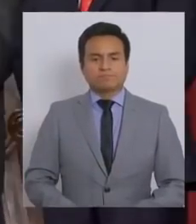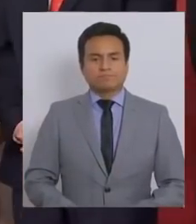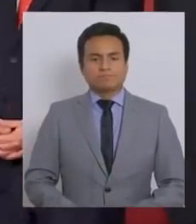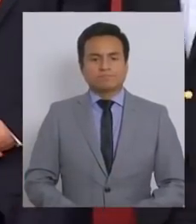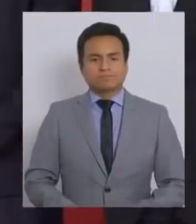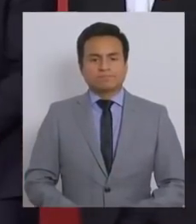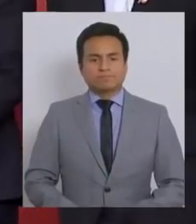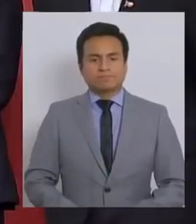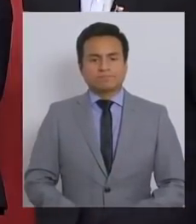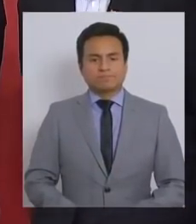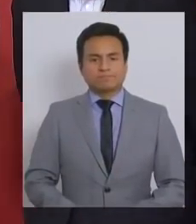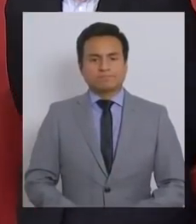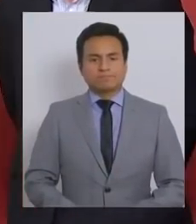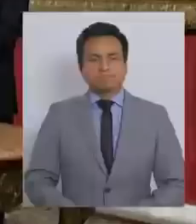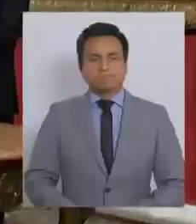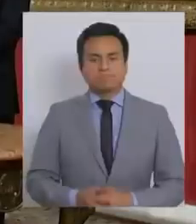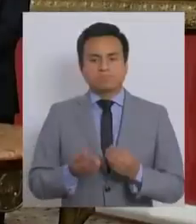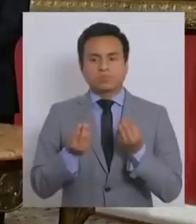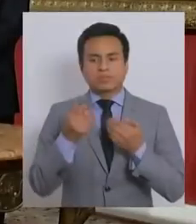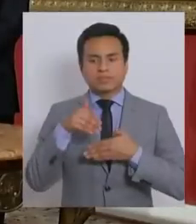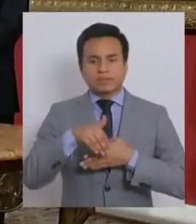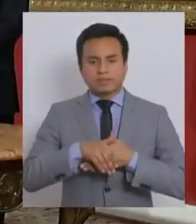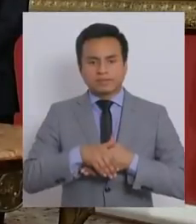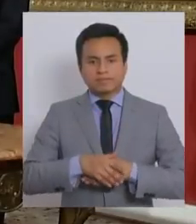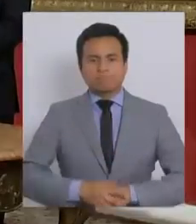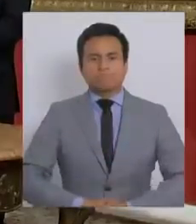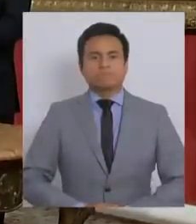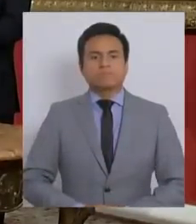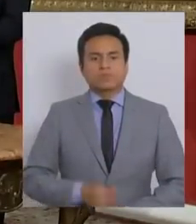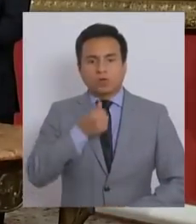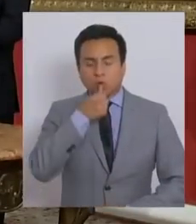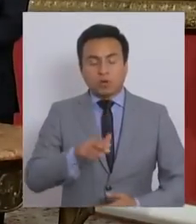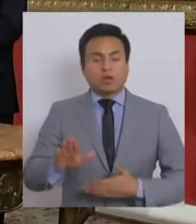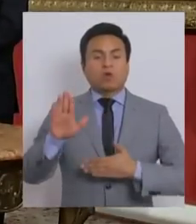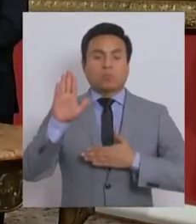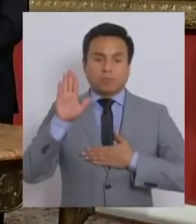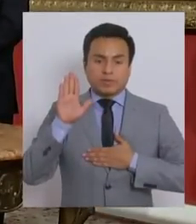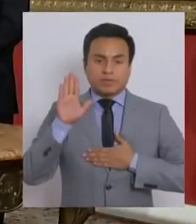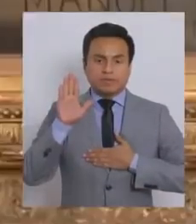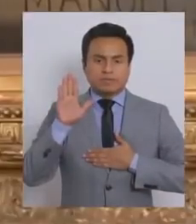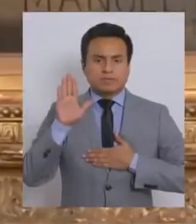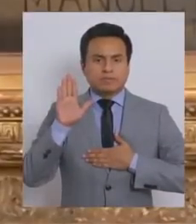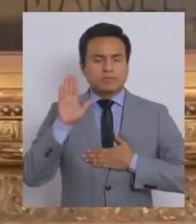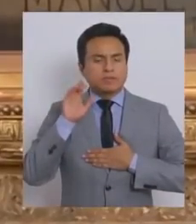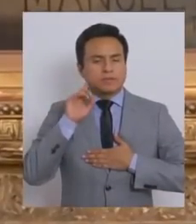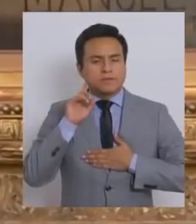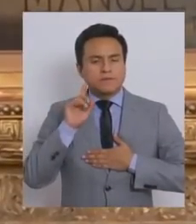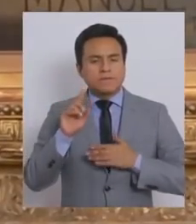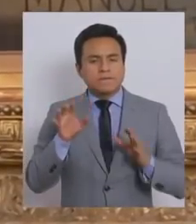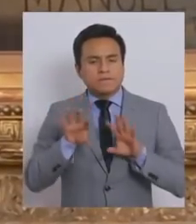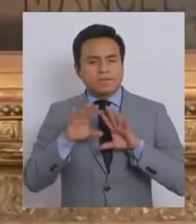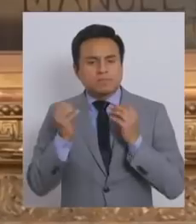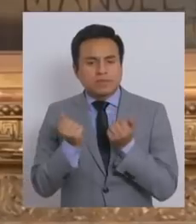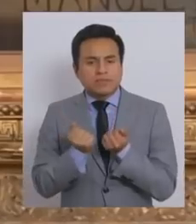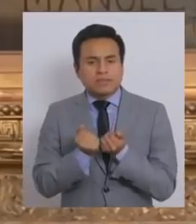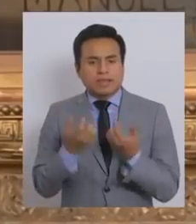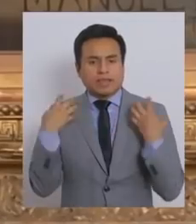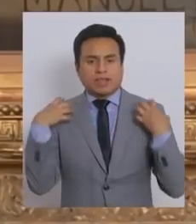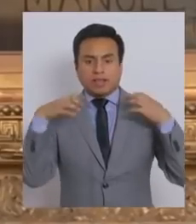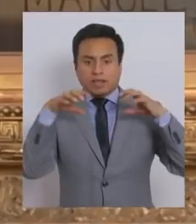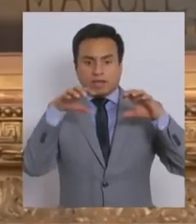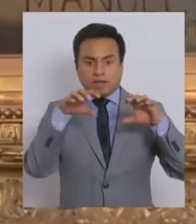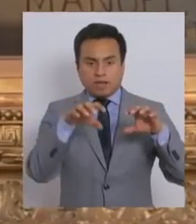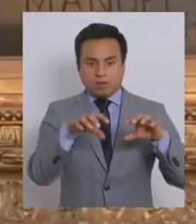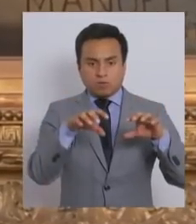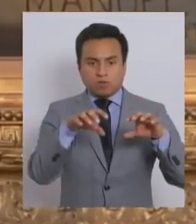de alcalde y también de presidente de la MUCH tiene bastante cercanía con distintos ediles de manera transversal, desde Joaquín Lavín hasta el